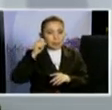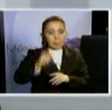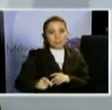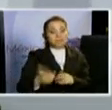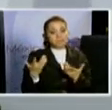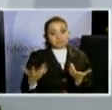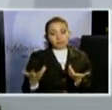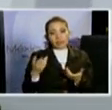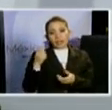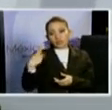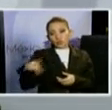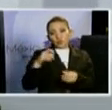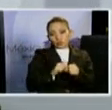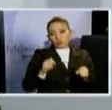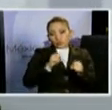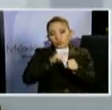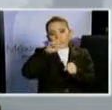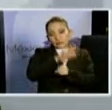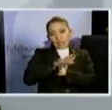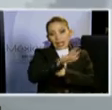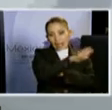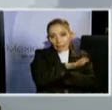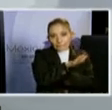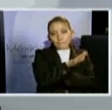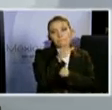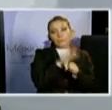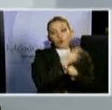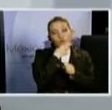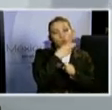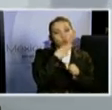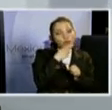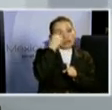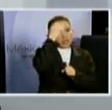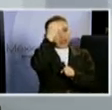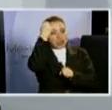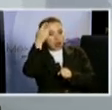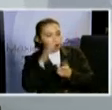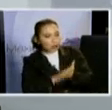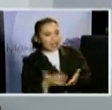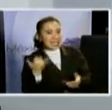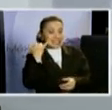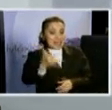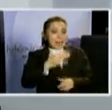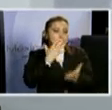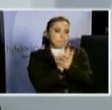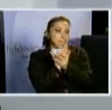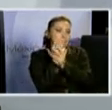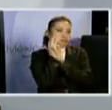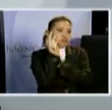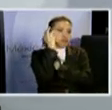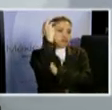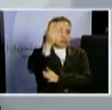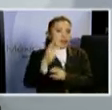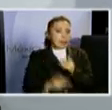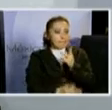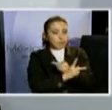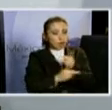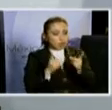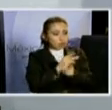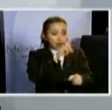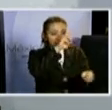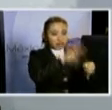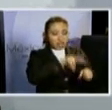presiones que sus sociedades han puesto en el medio ambiente por el uso de tecnologías y la sobreexplotación de recursos